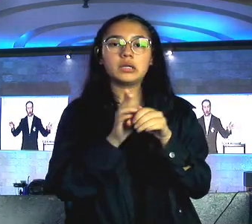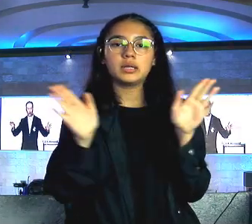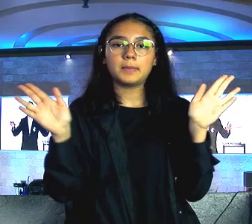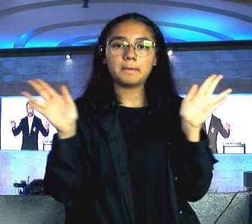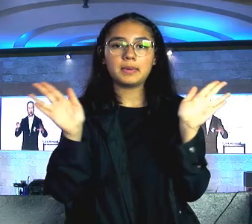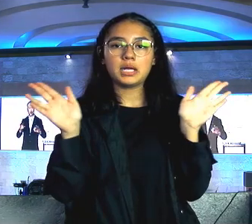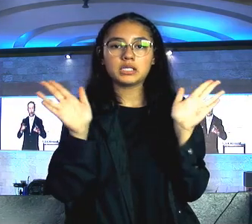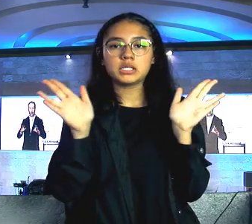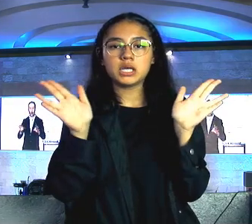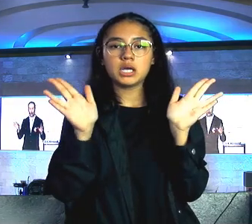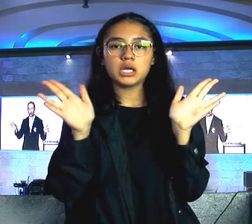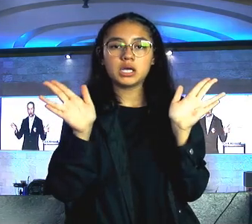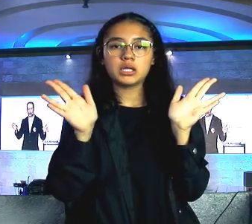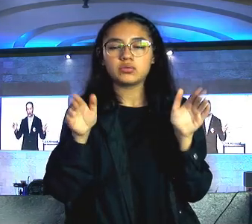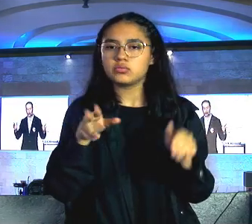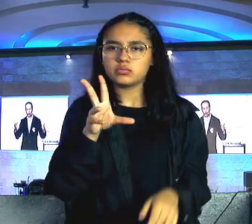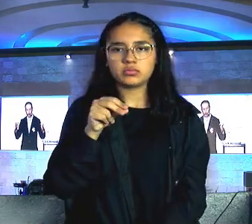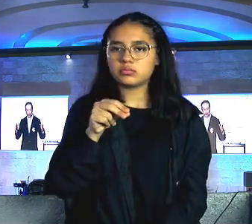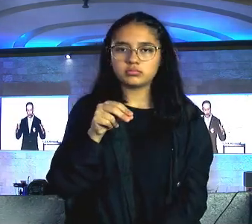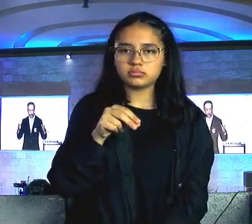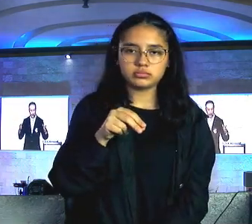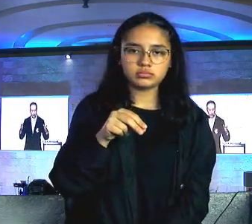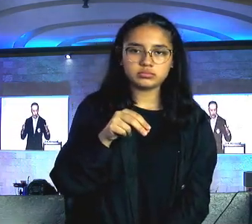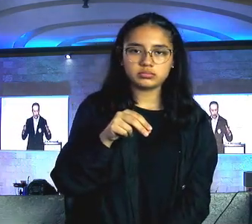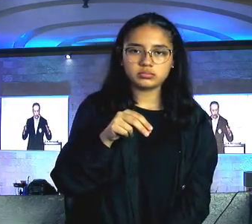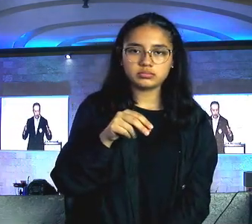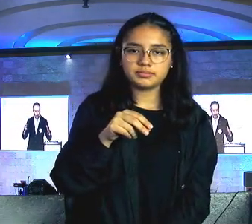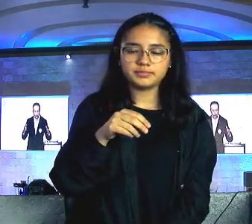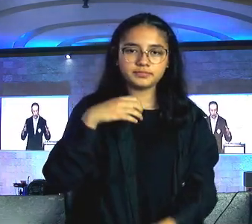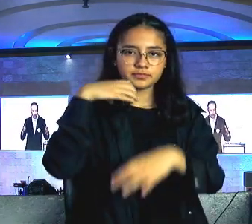marcianos o extraterrestres.